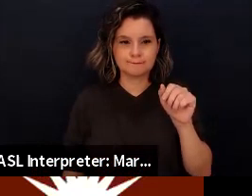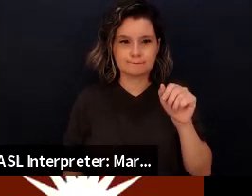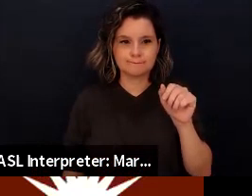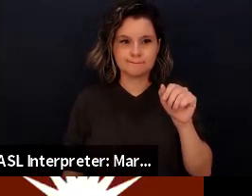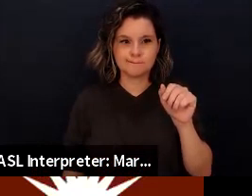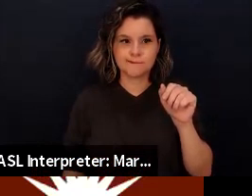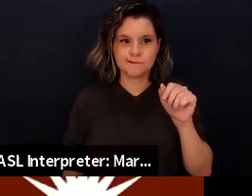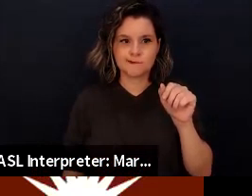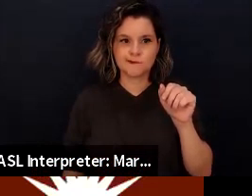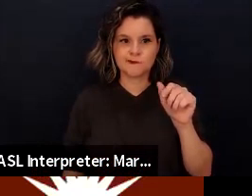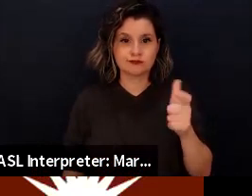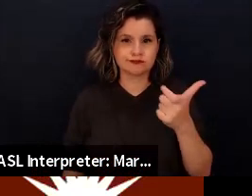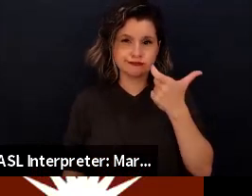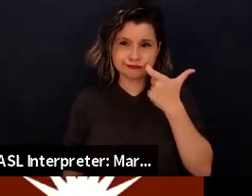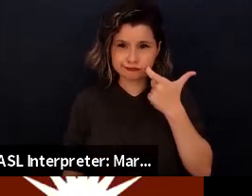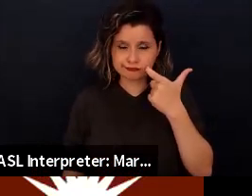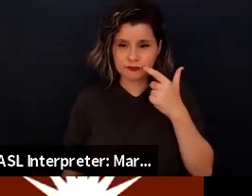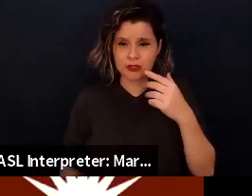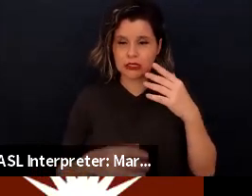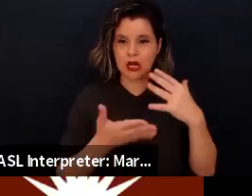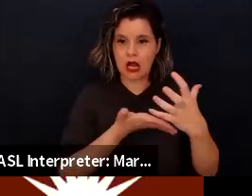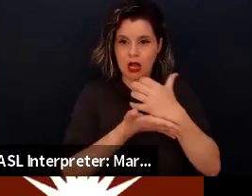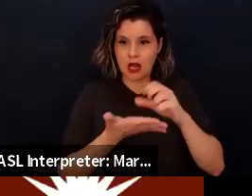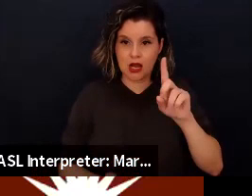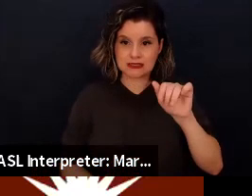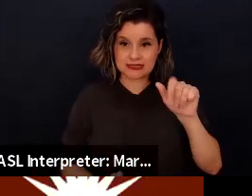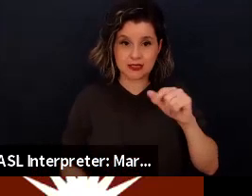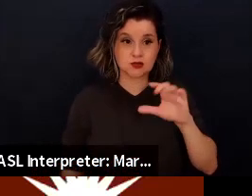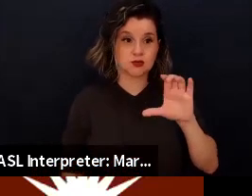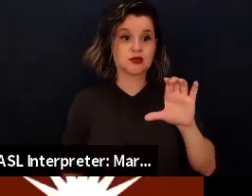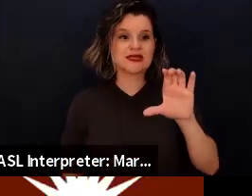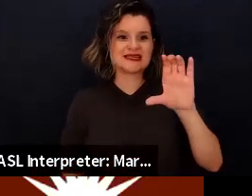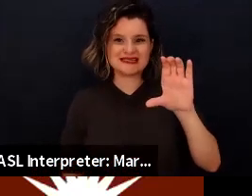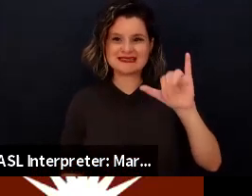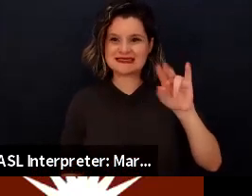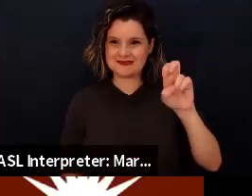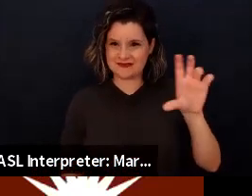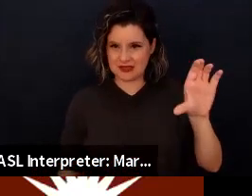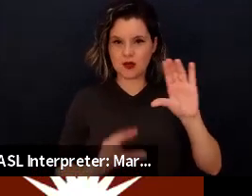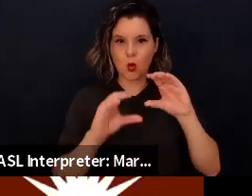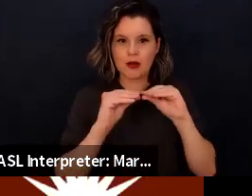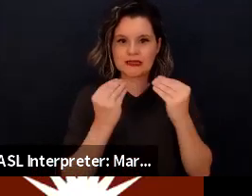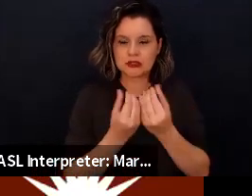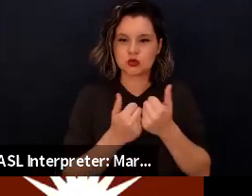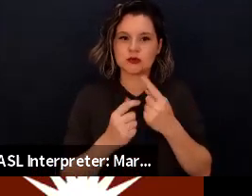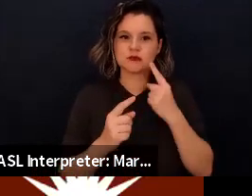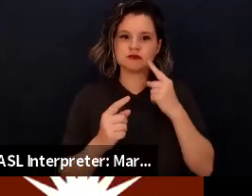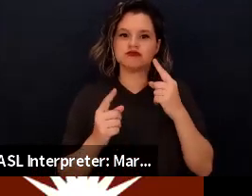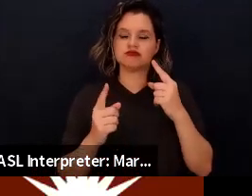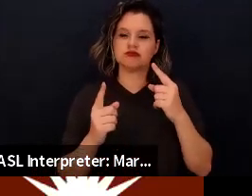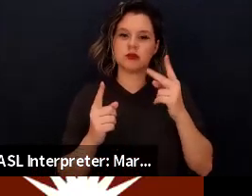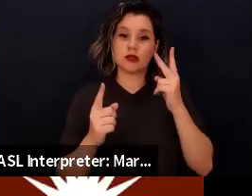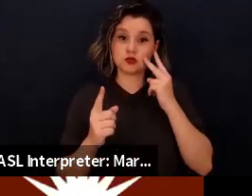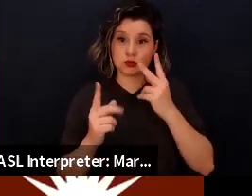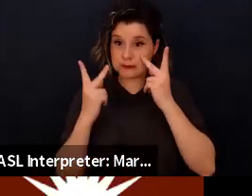Basado en unos datos colectados por CIVIC, una organización comunitaria para visitar